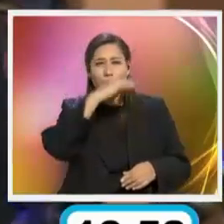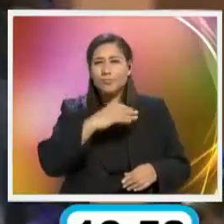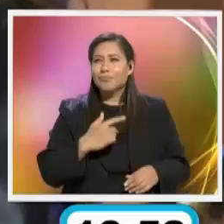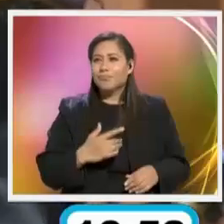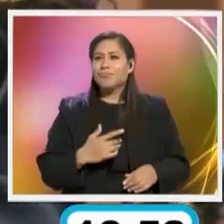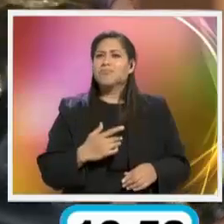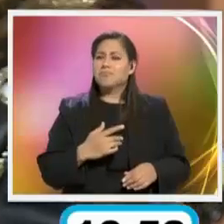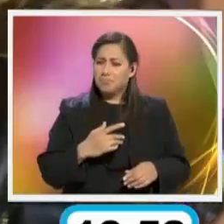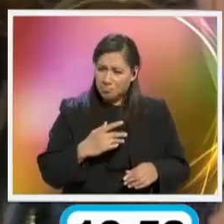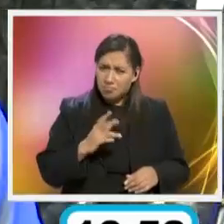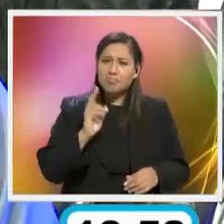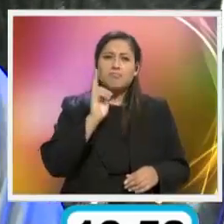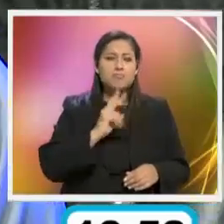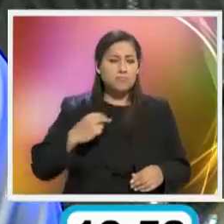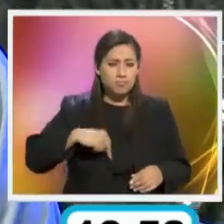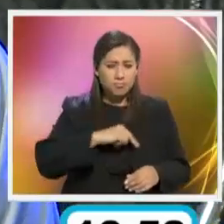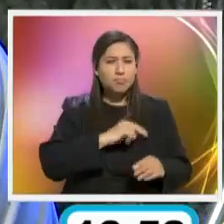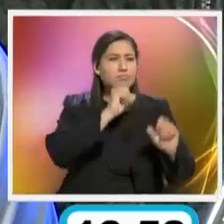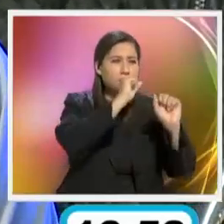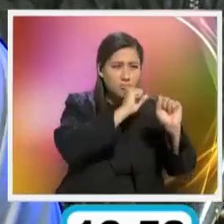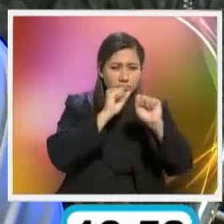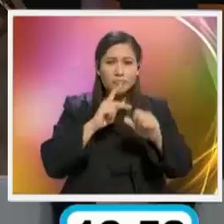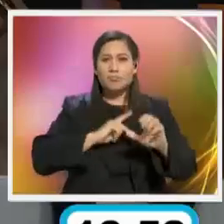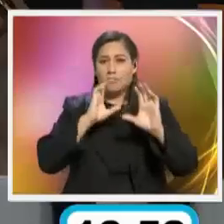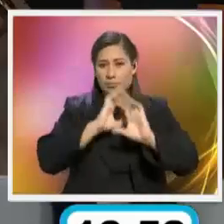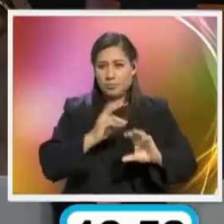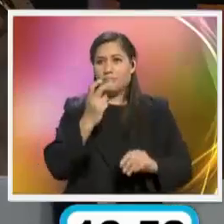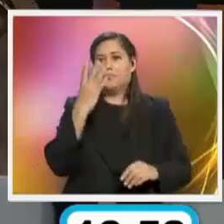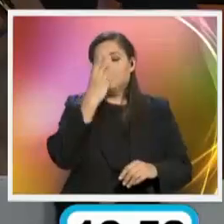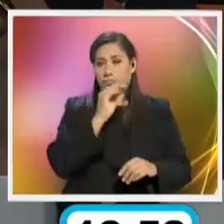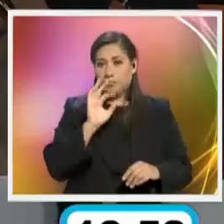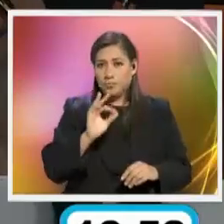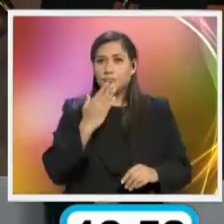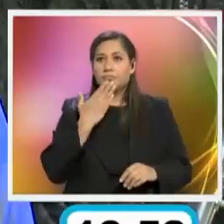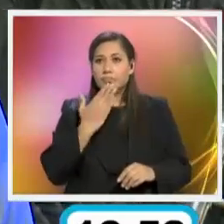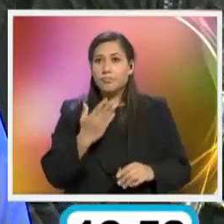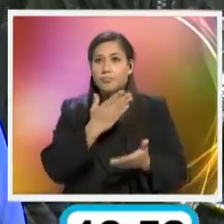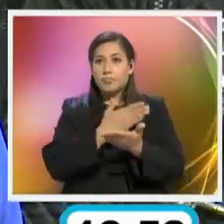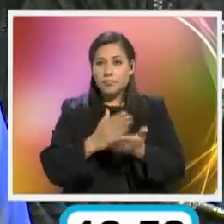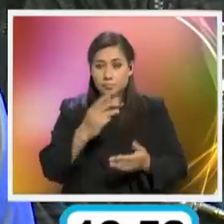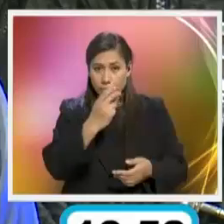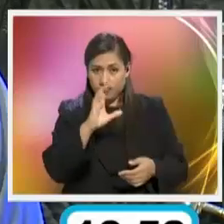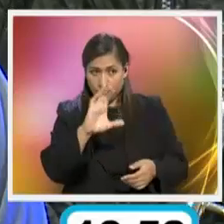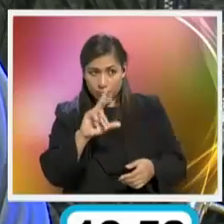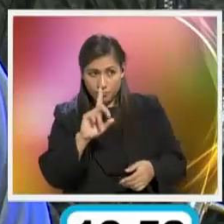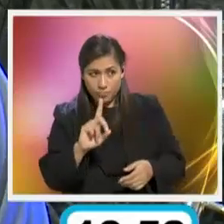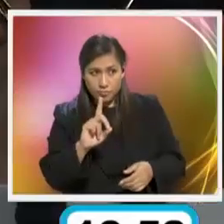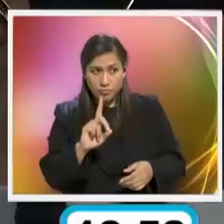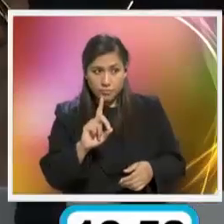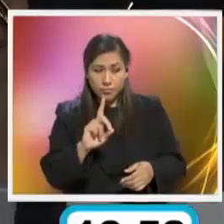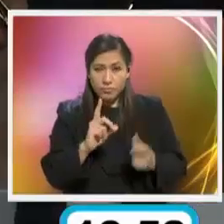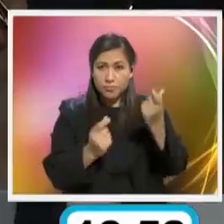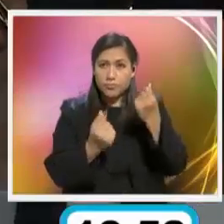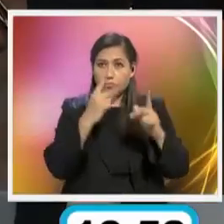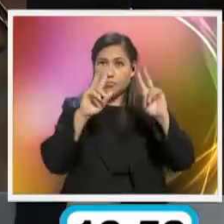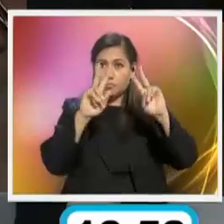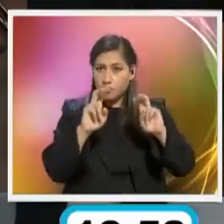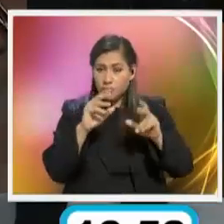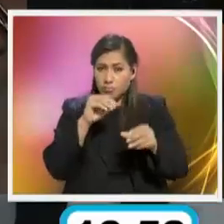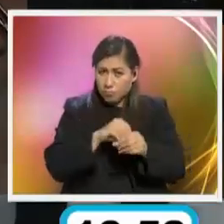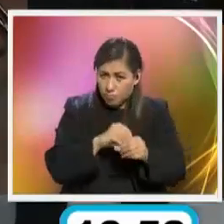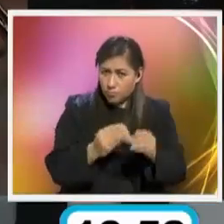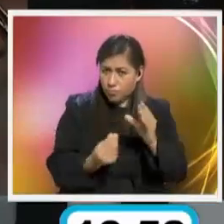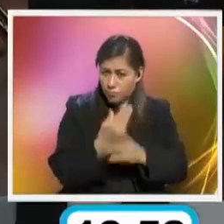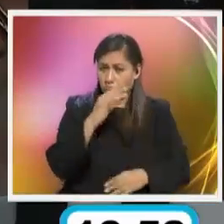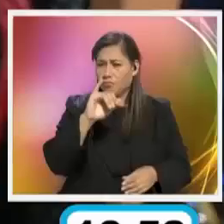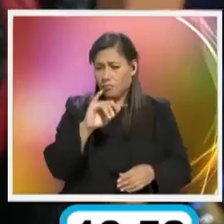un disco de banda. Claro, que Con eso mis es- canciones y eso está padre. Eso está buenísimo y aparte este disco va a tener algunos temas inéditos y